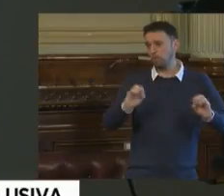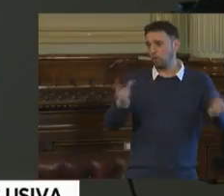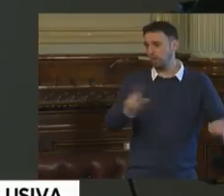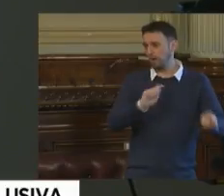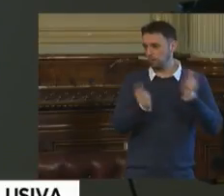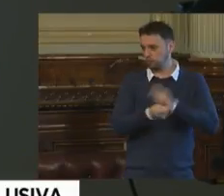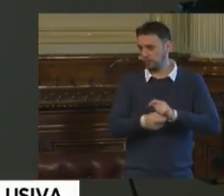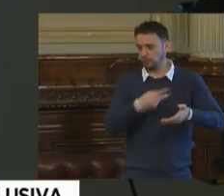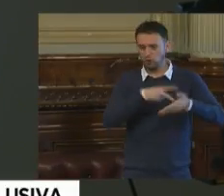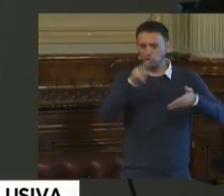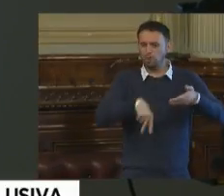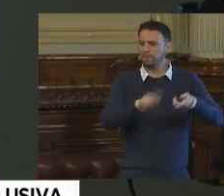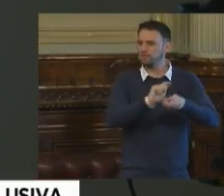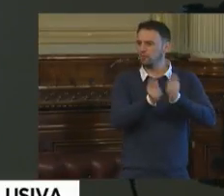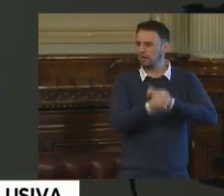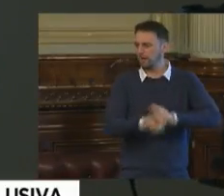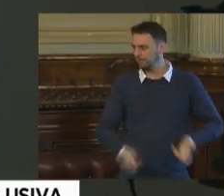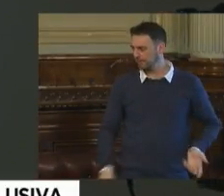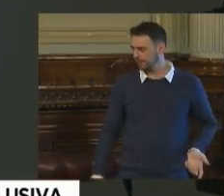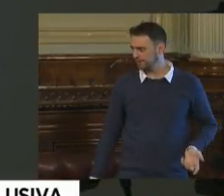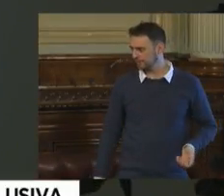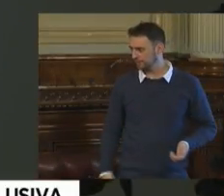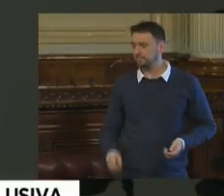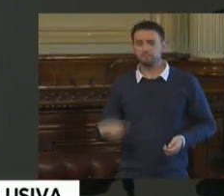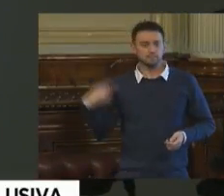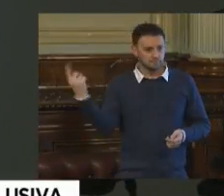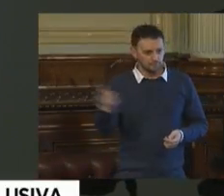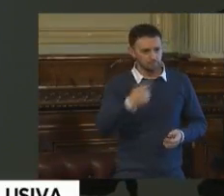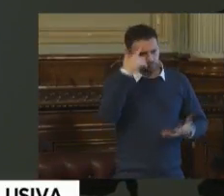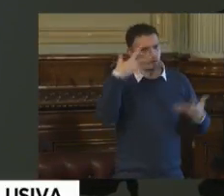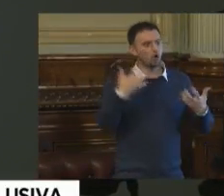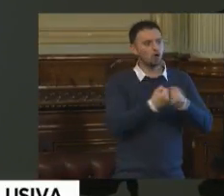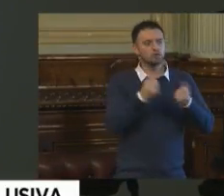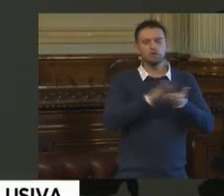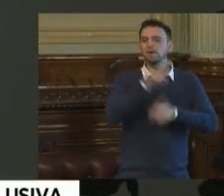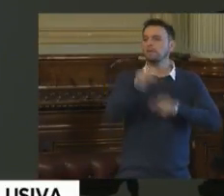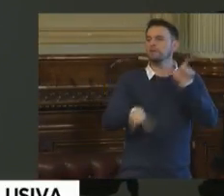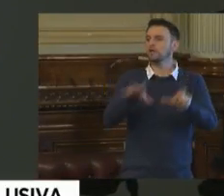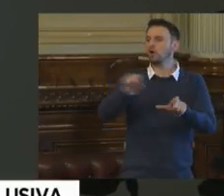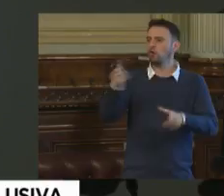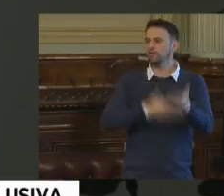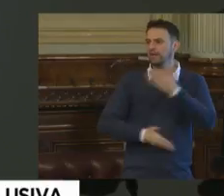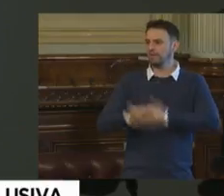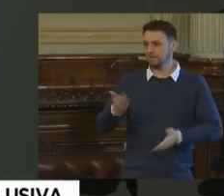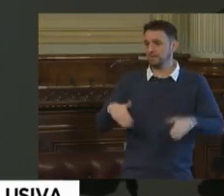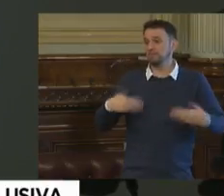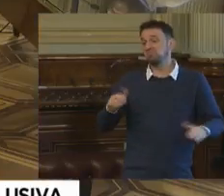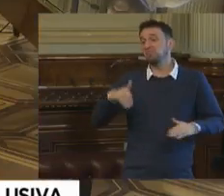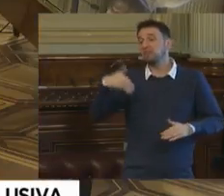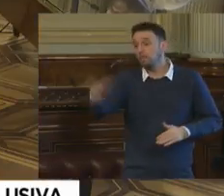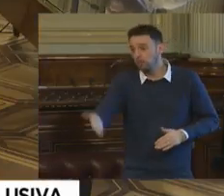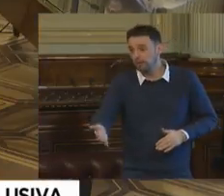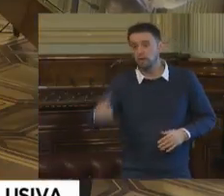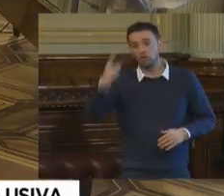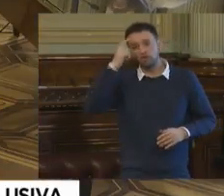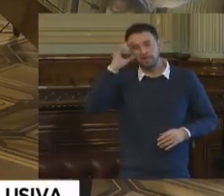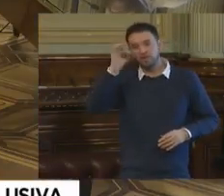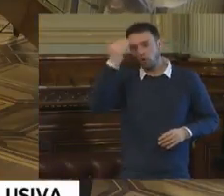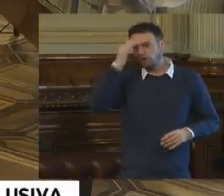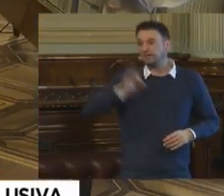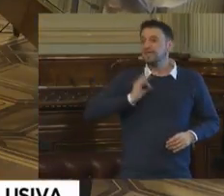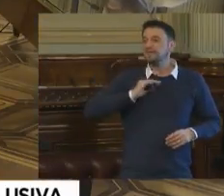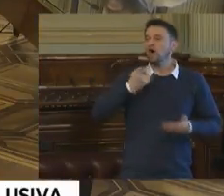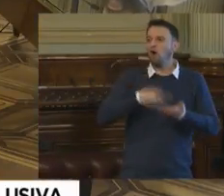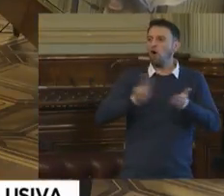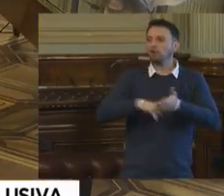bajo el marco de la convención más allá de nosotros el consenso es sobre personas con discapacidad después seguramente dentro de 10